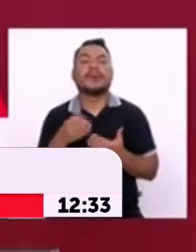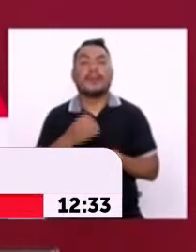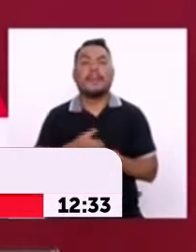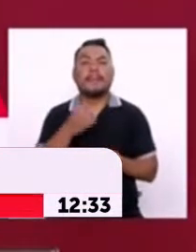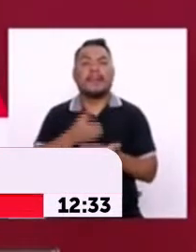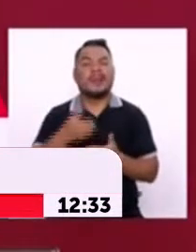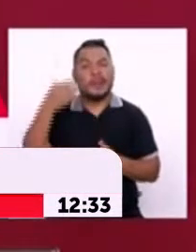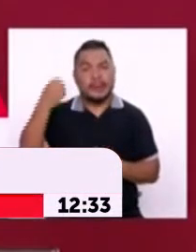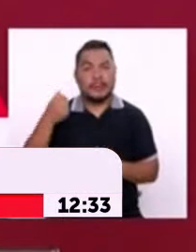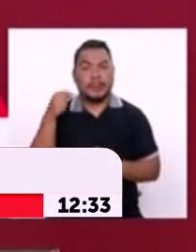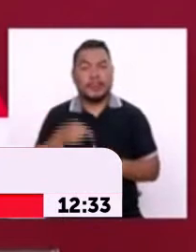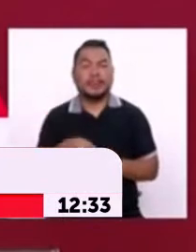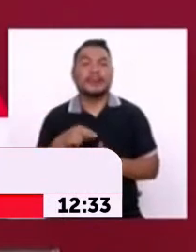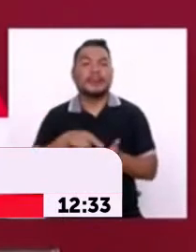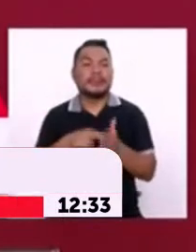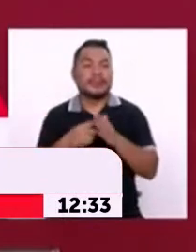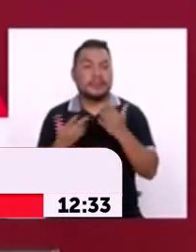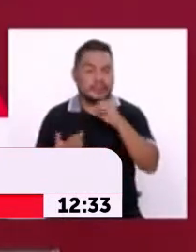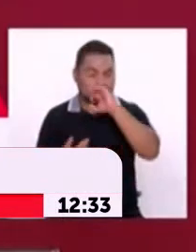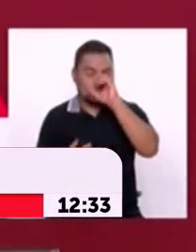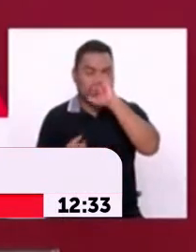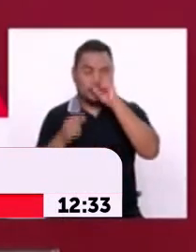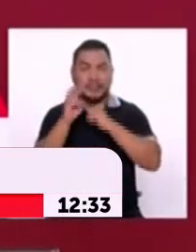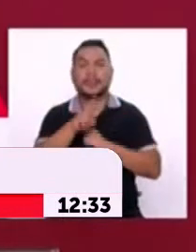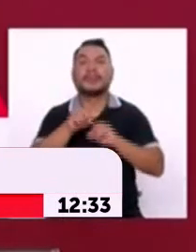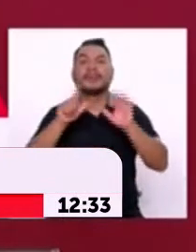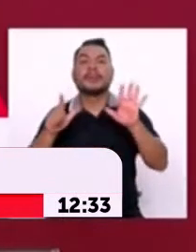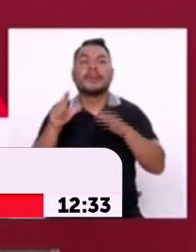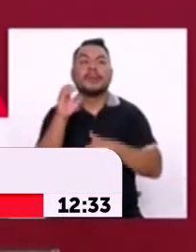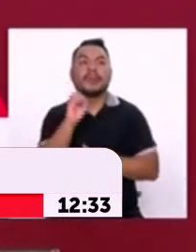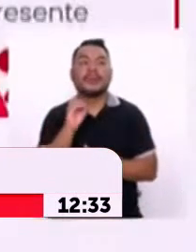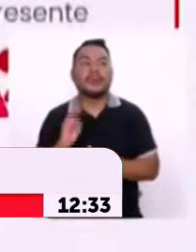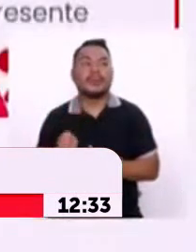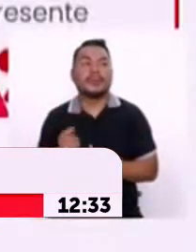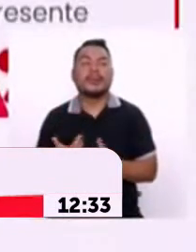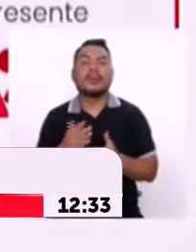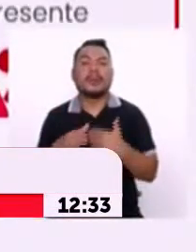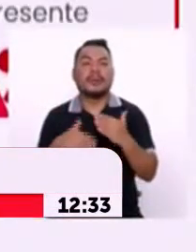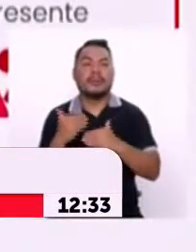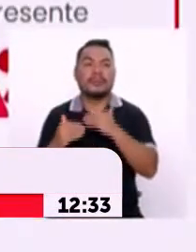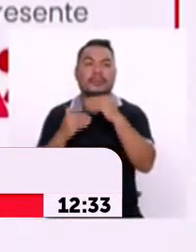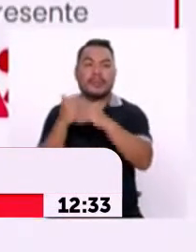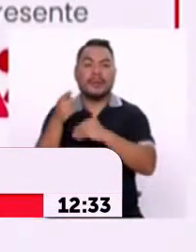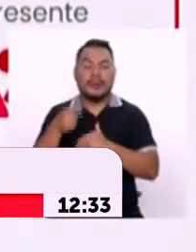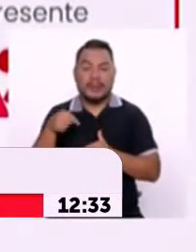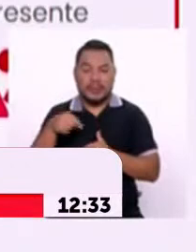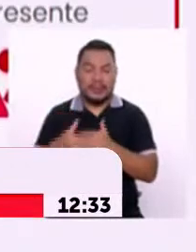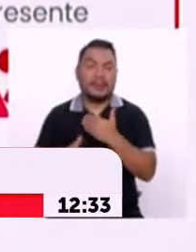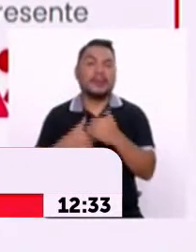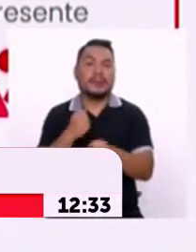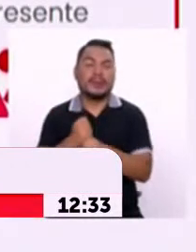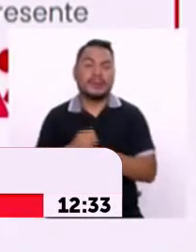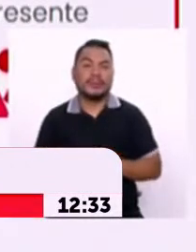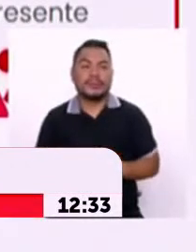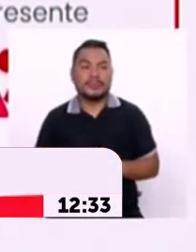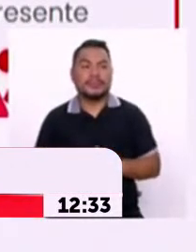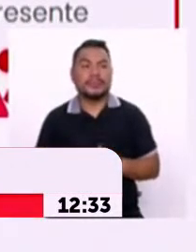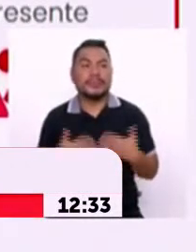leche, que representa el 27% de aumento para el presente